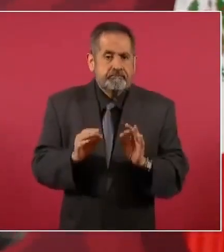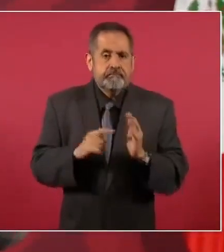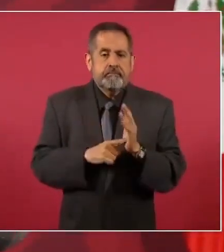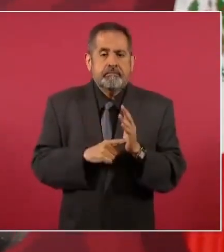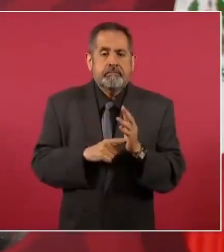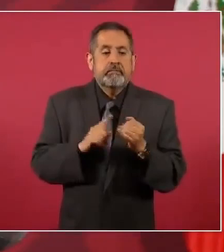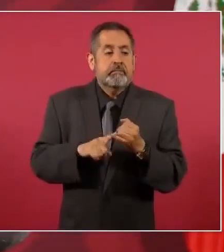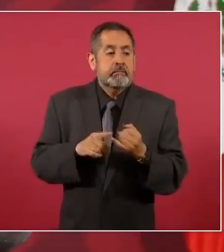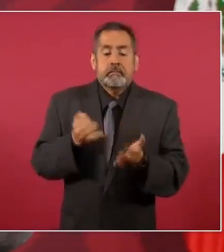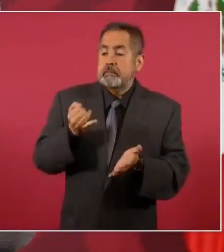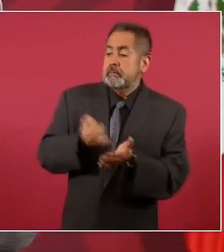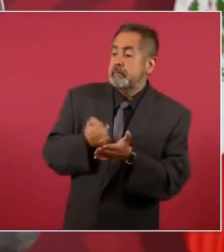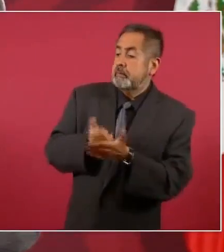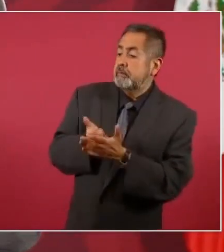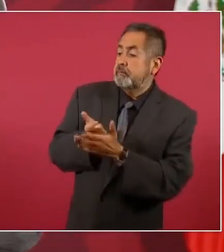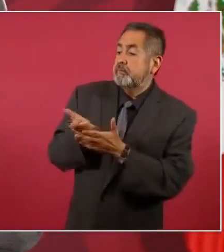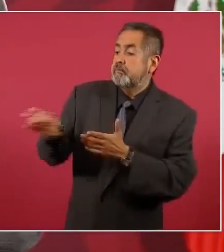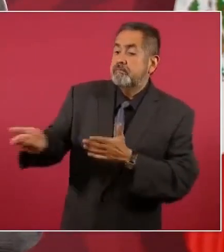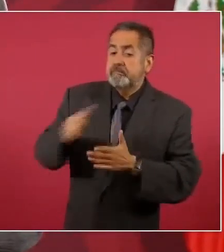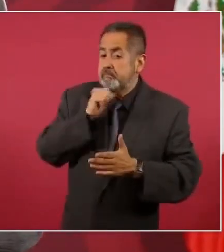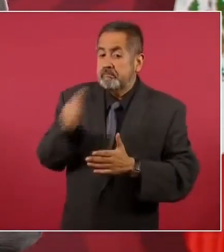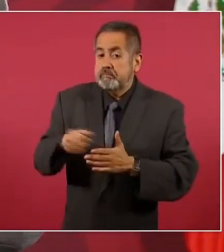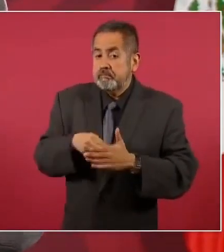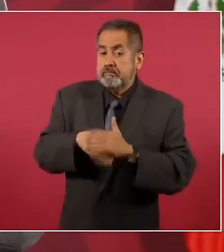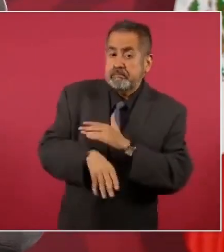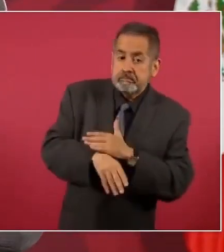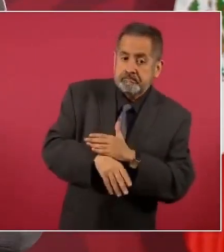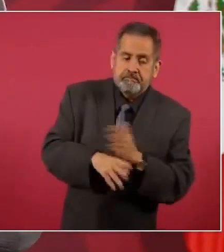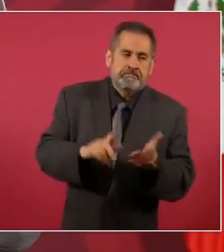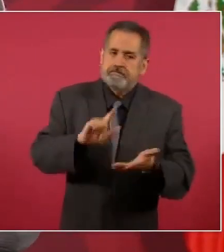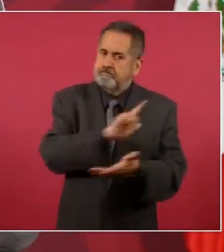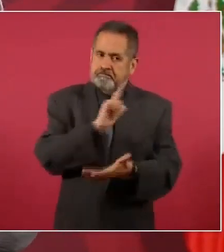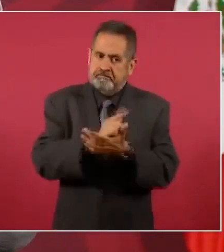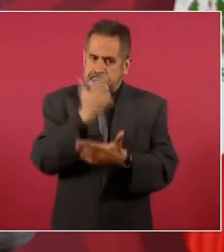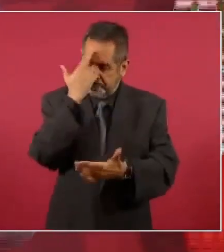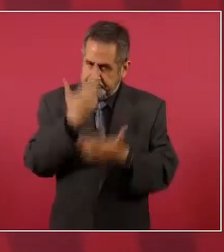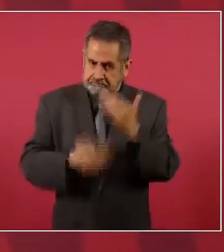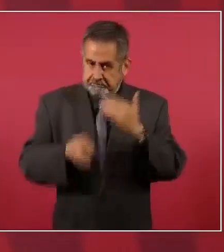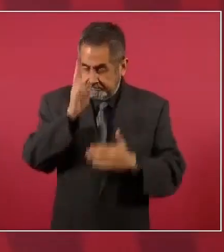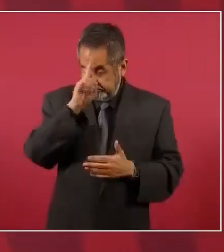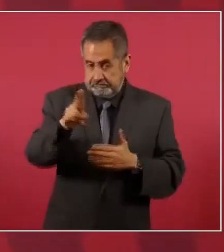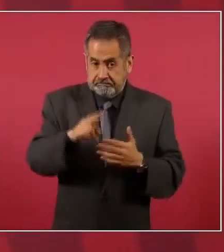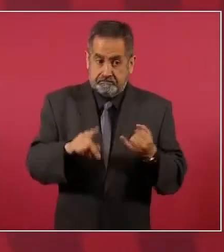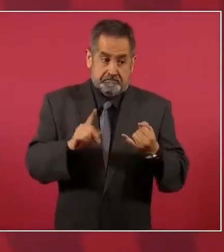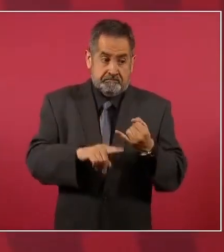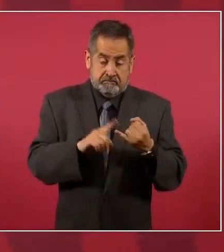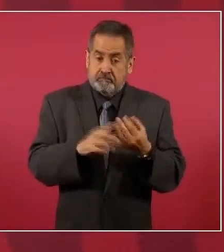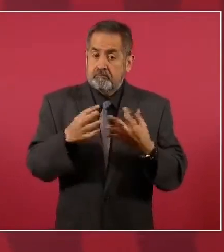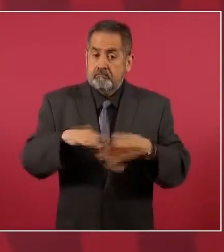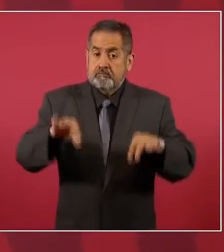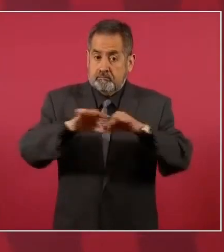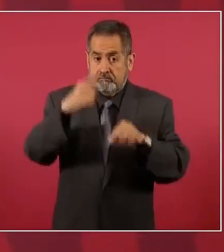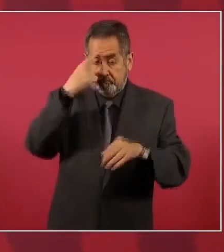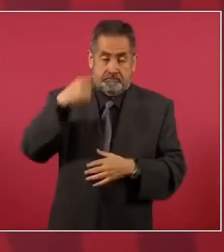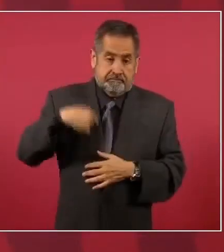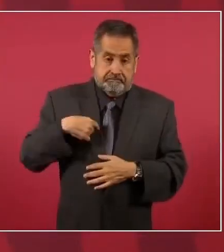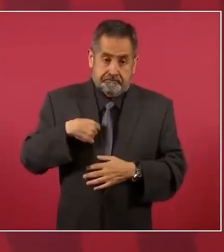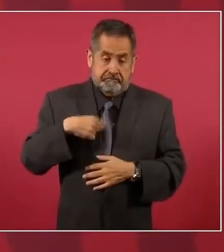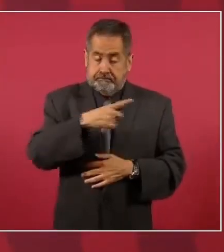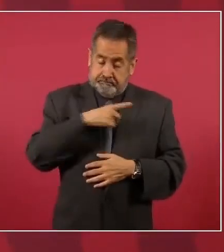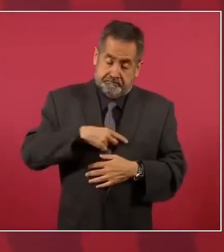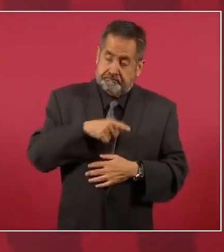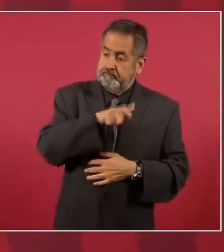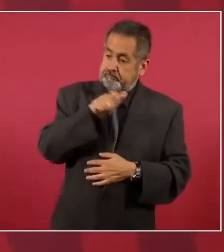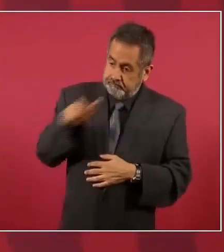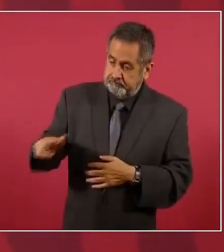la evasión de impuestos, que eso me importaba muchísimo,